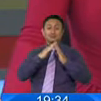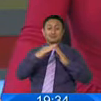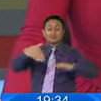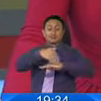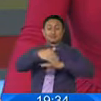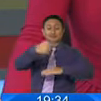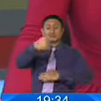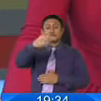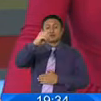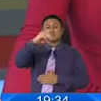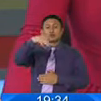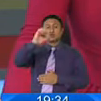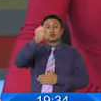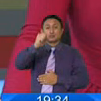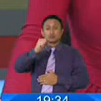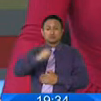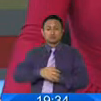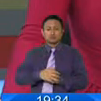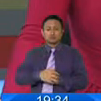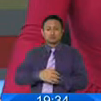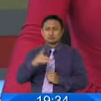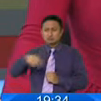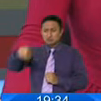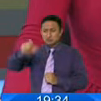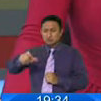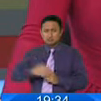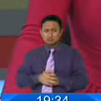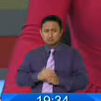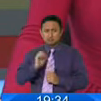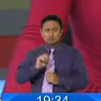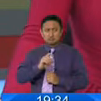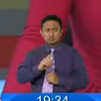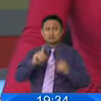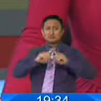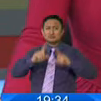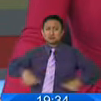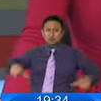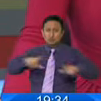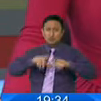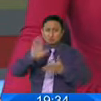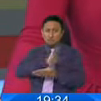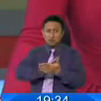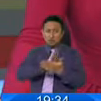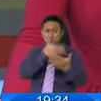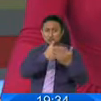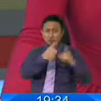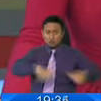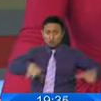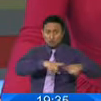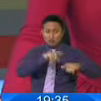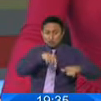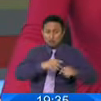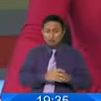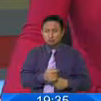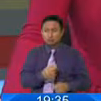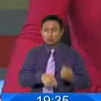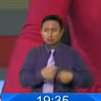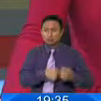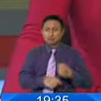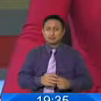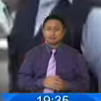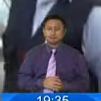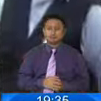habitantes del lugar aseguran que se trata de personas que llegan al sitio desde diferentes barrios para comercializar el